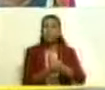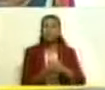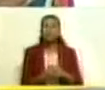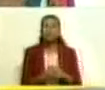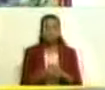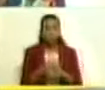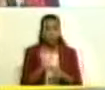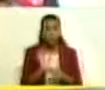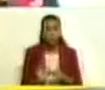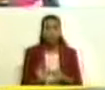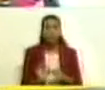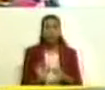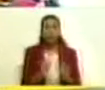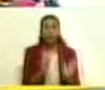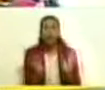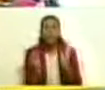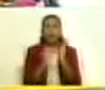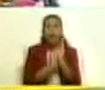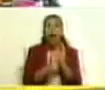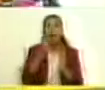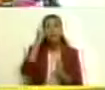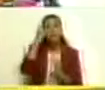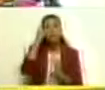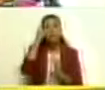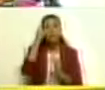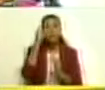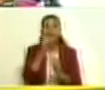y le voy a poner fecha.